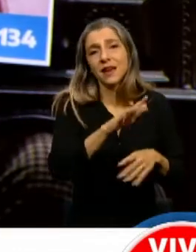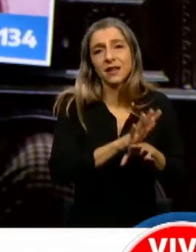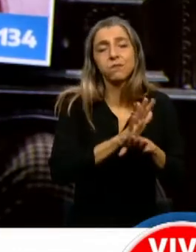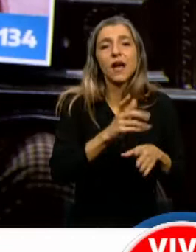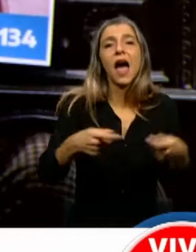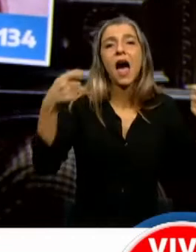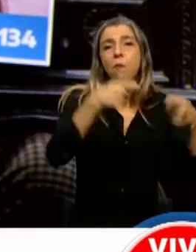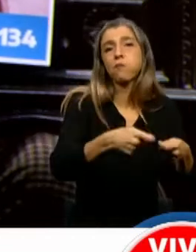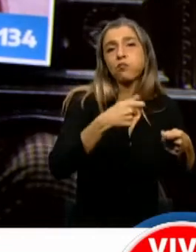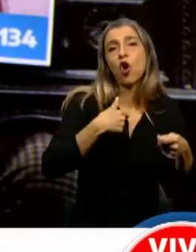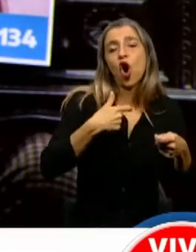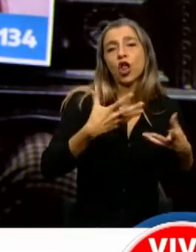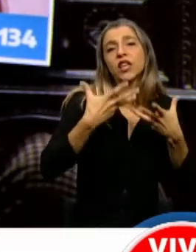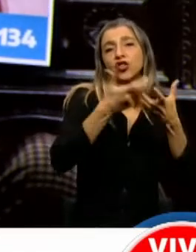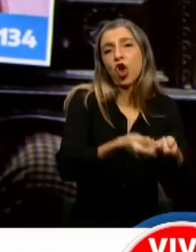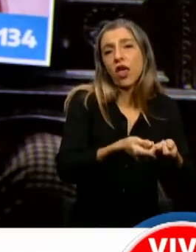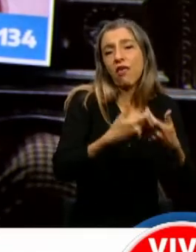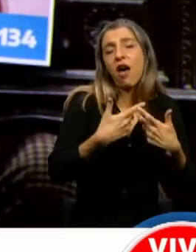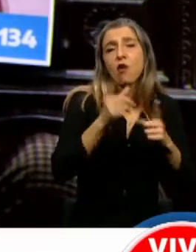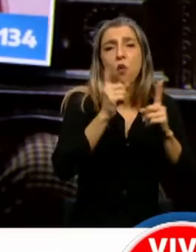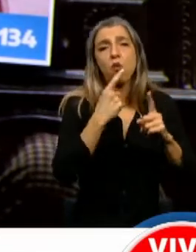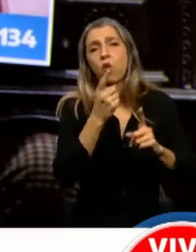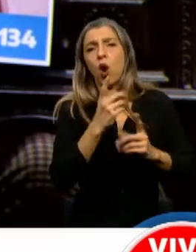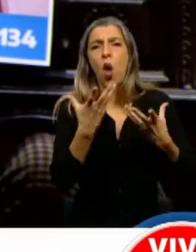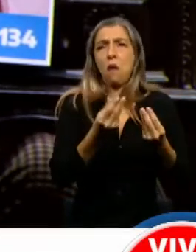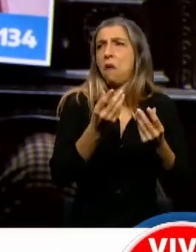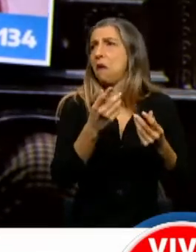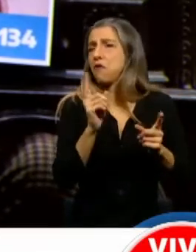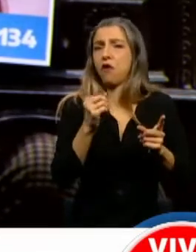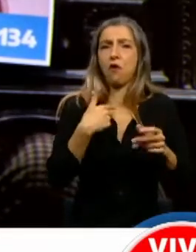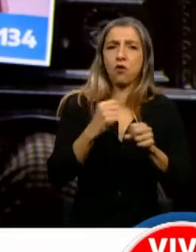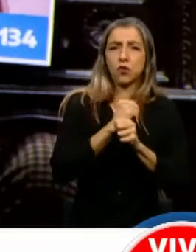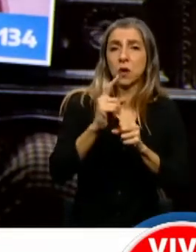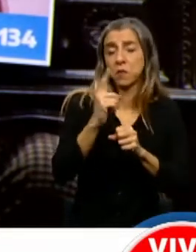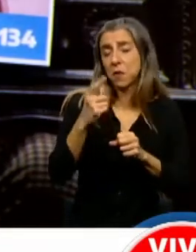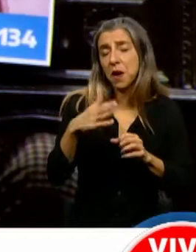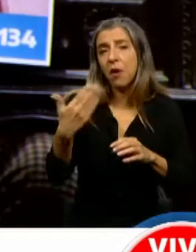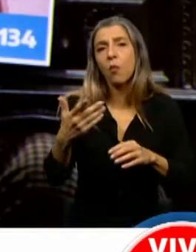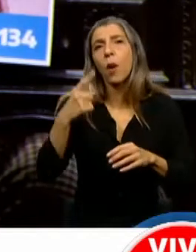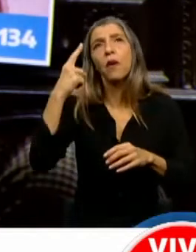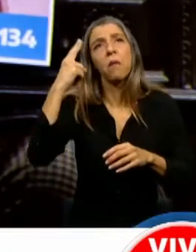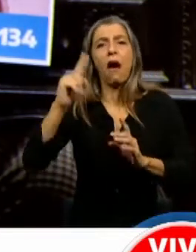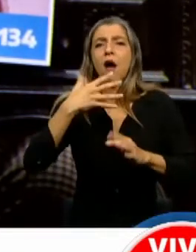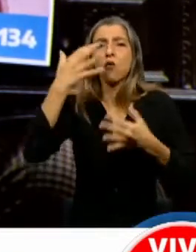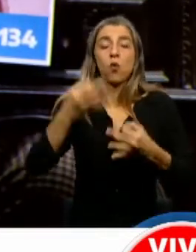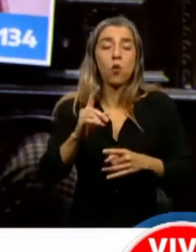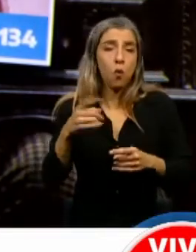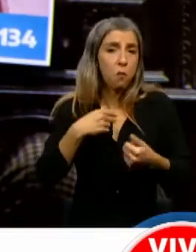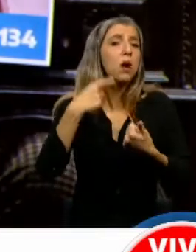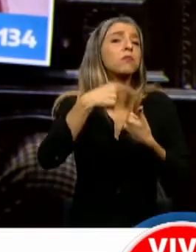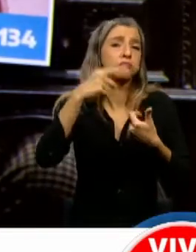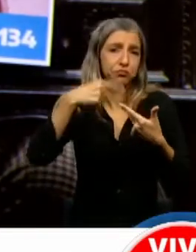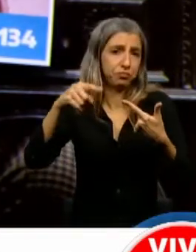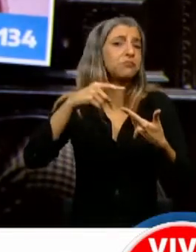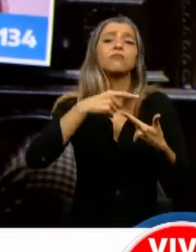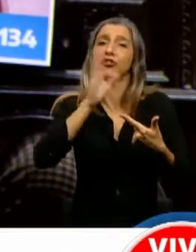Que alguno dijo, no se va a aprobar, se aprobó, no se va a aplicar, se aplicó, no es constitucional, ha sido ratificada